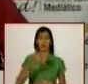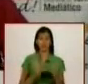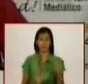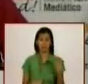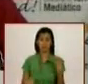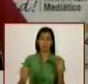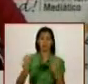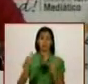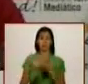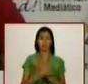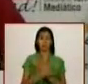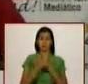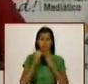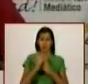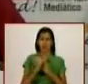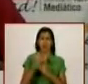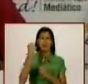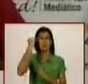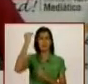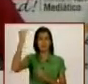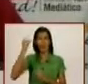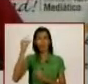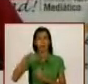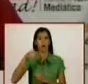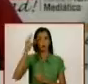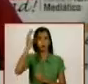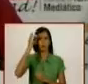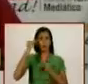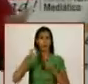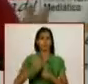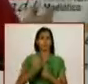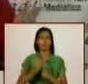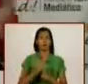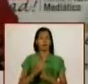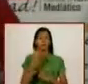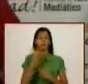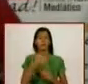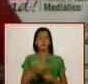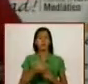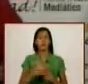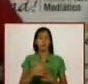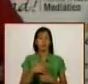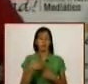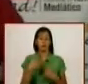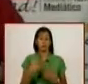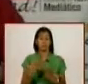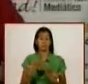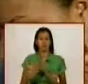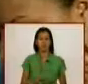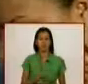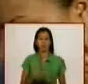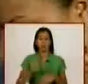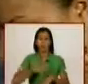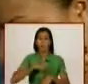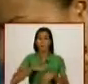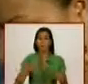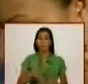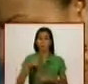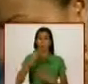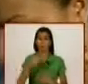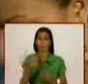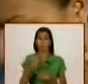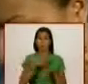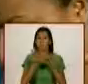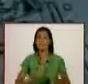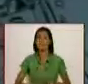de solidez ideológica y de conciencia de cara a los momentos políticos que vamos a estar viviendo. Finalmente, el